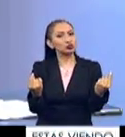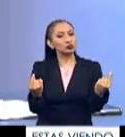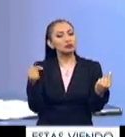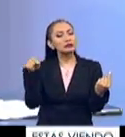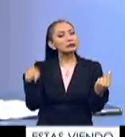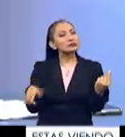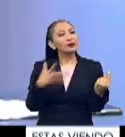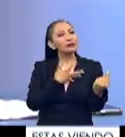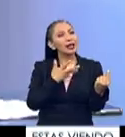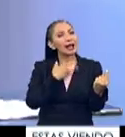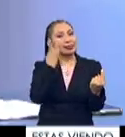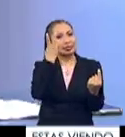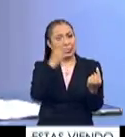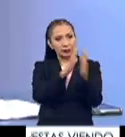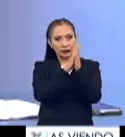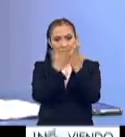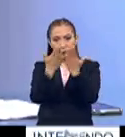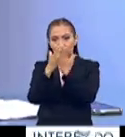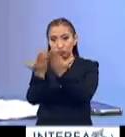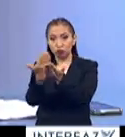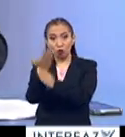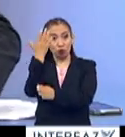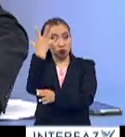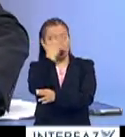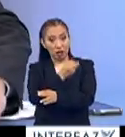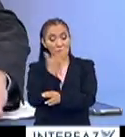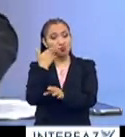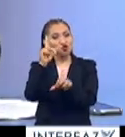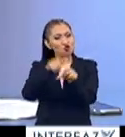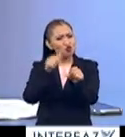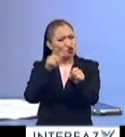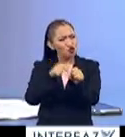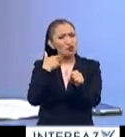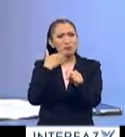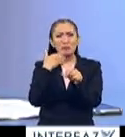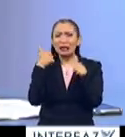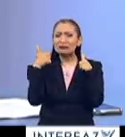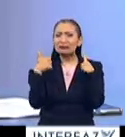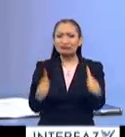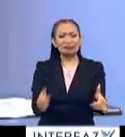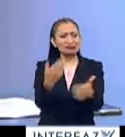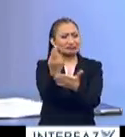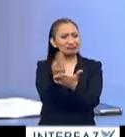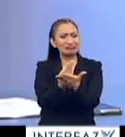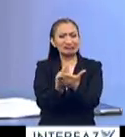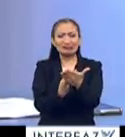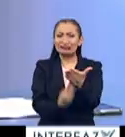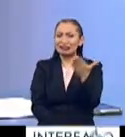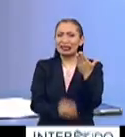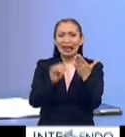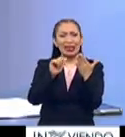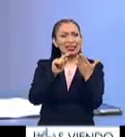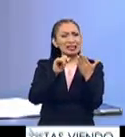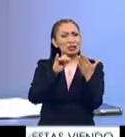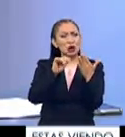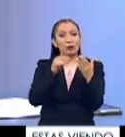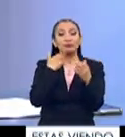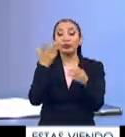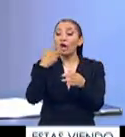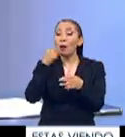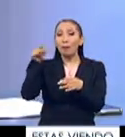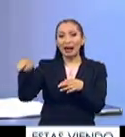momento con 3 ejemplares muy dinámicos, muy coloridos, muy bien hechos, muy bien ilustrados, muy bien editados.